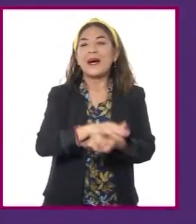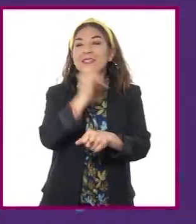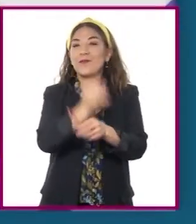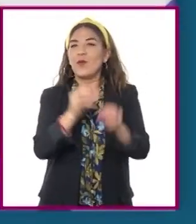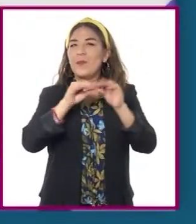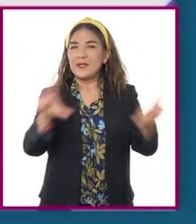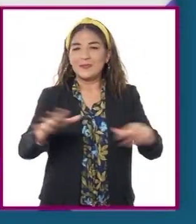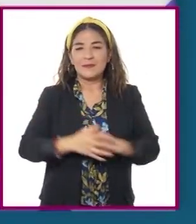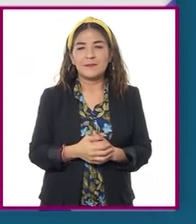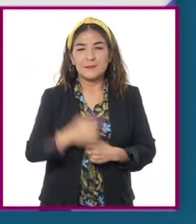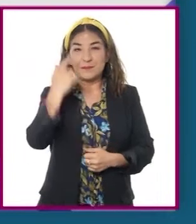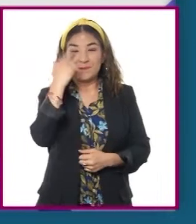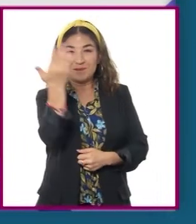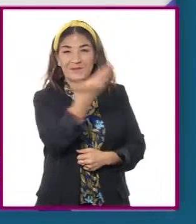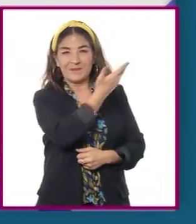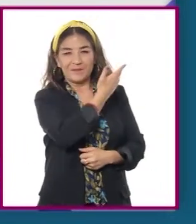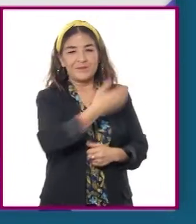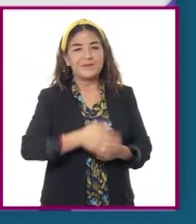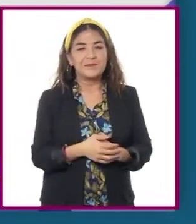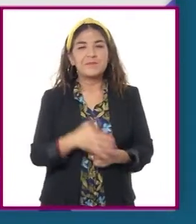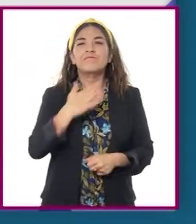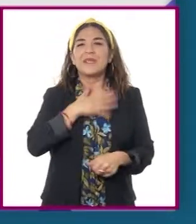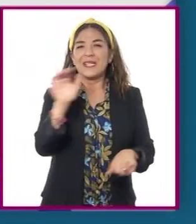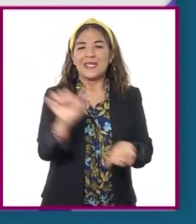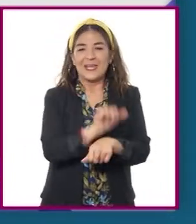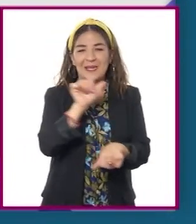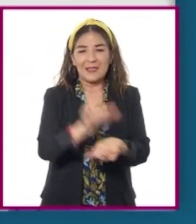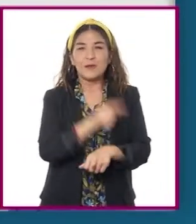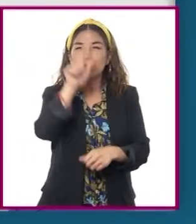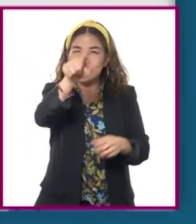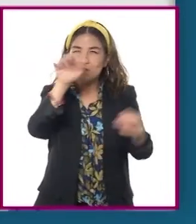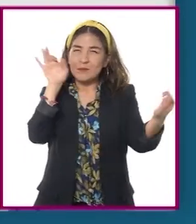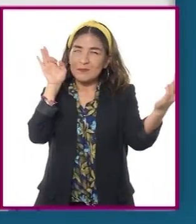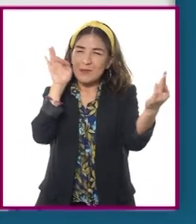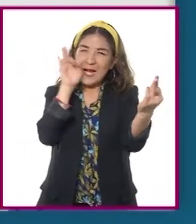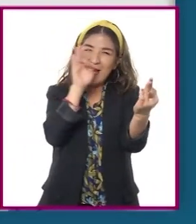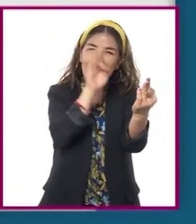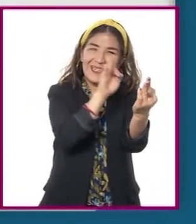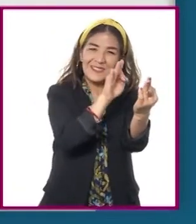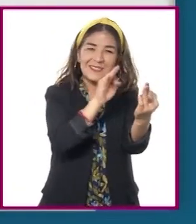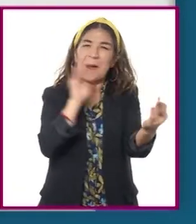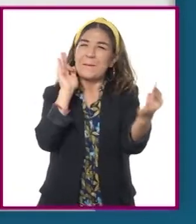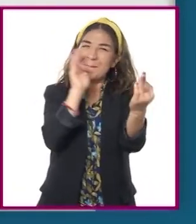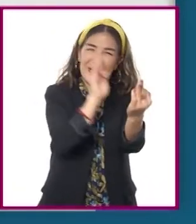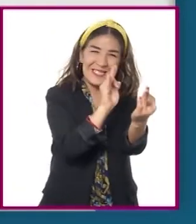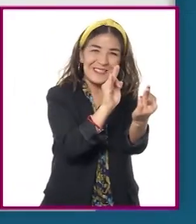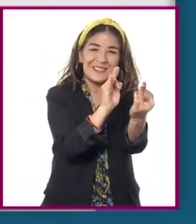evidencias. Observen esta muestra de mi auto. Acérquense más. Más.